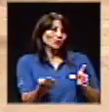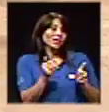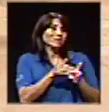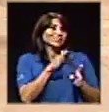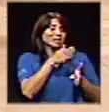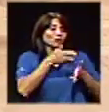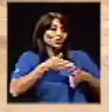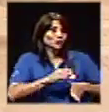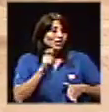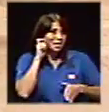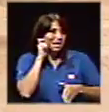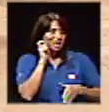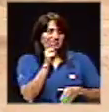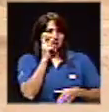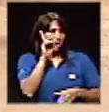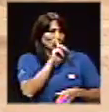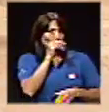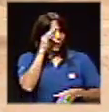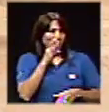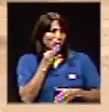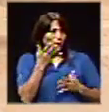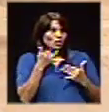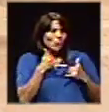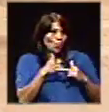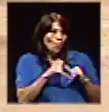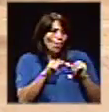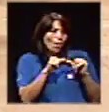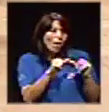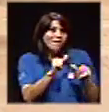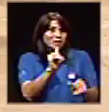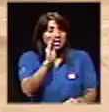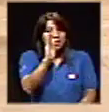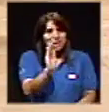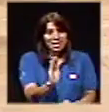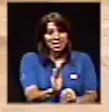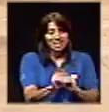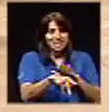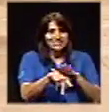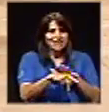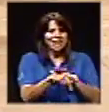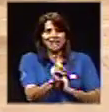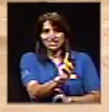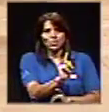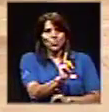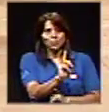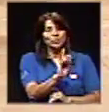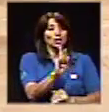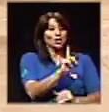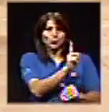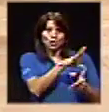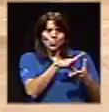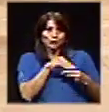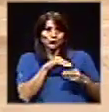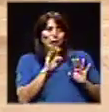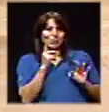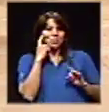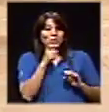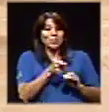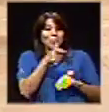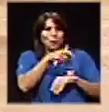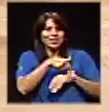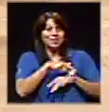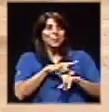no deben ser pequeñitas de kindergarten, sino que no nos cuente, pero porque nos queda como un